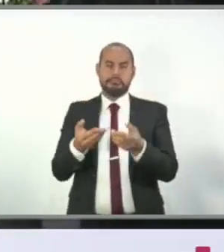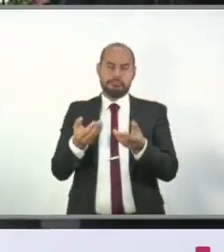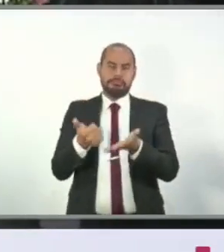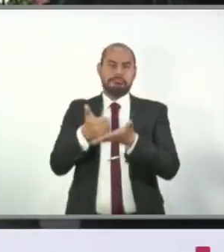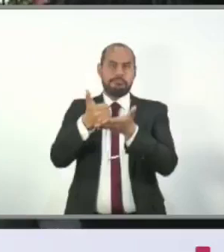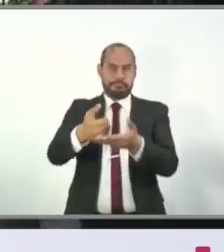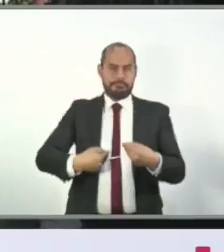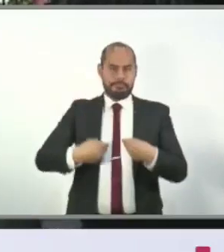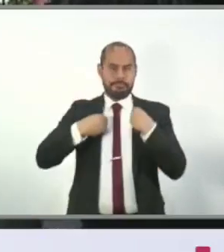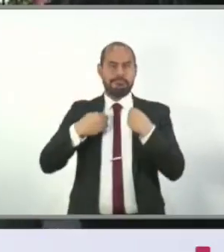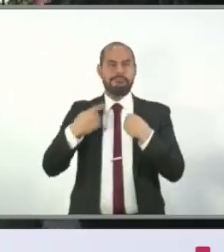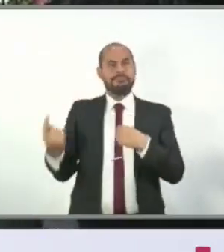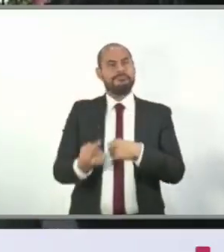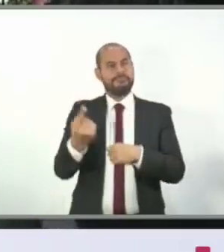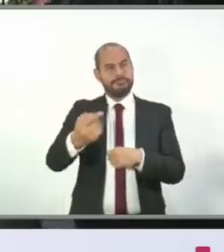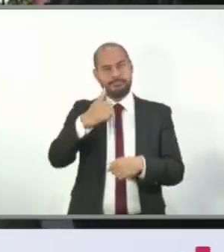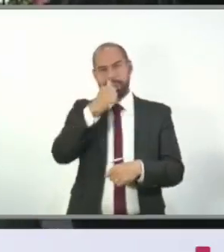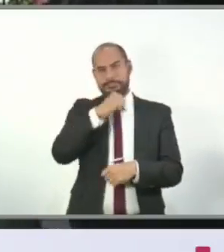eterna. Amén.